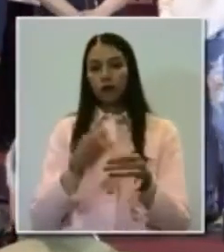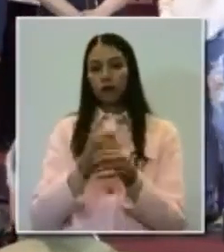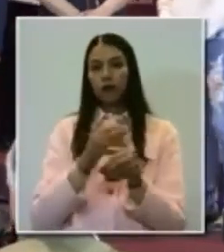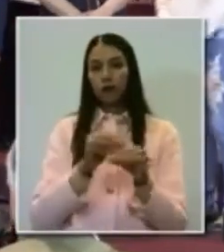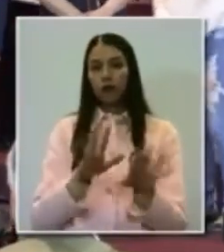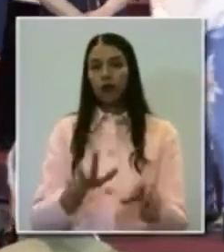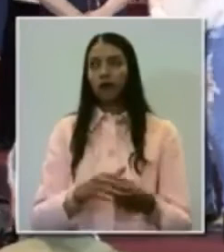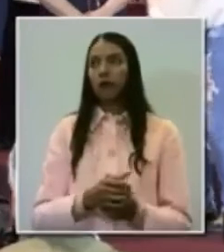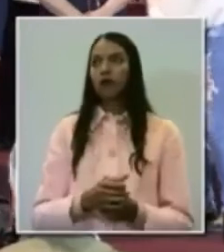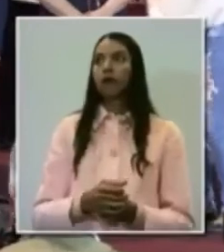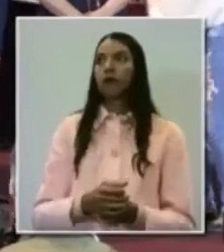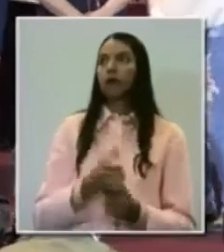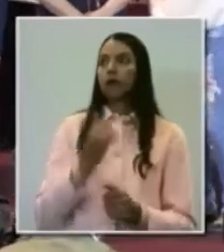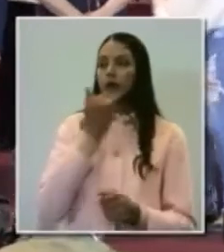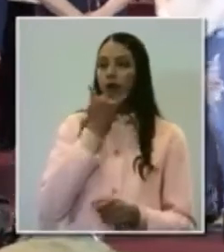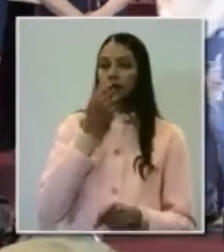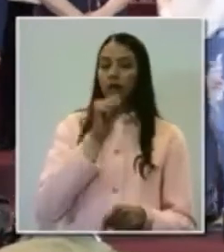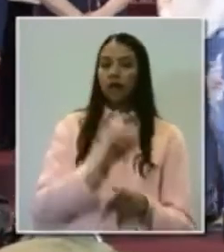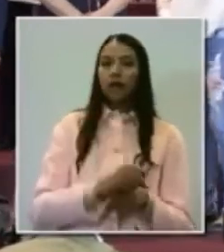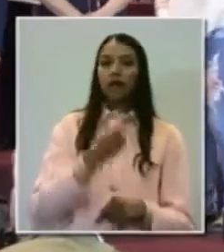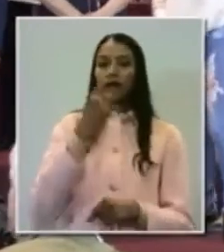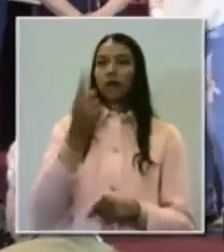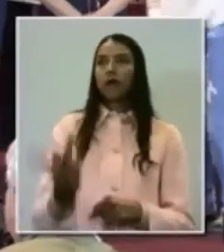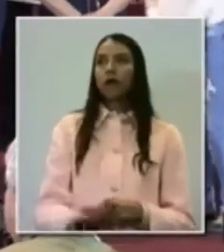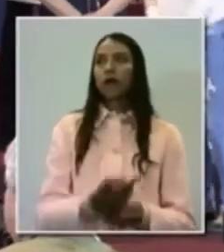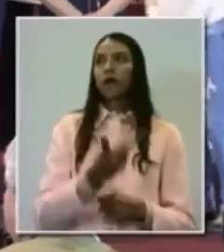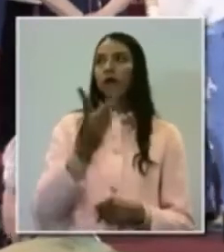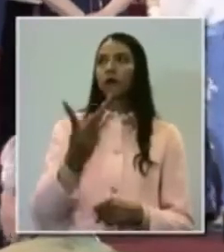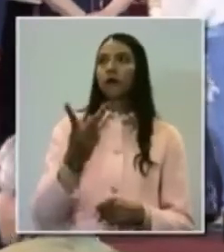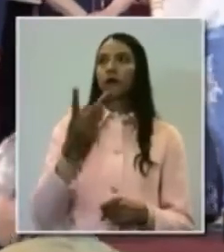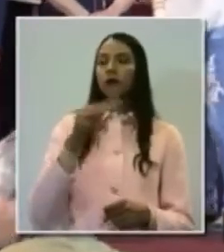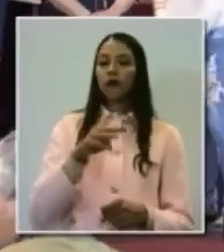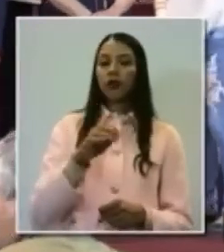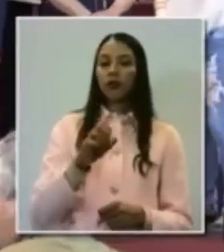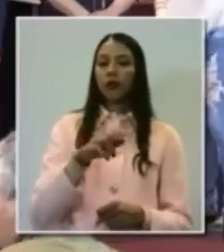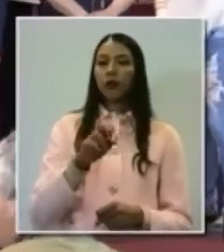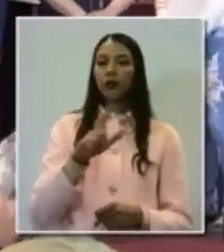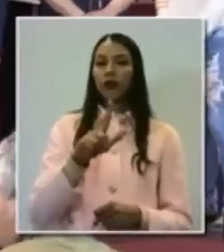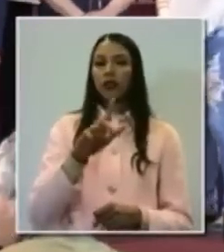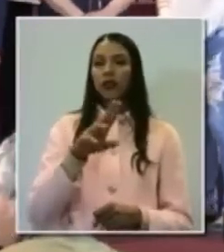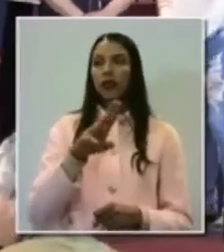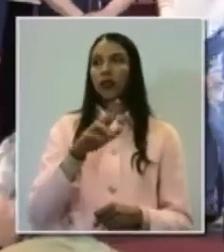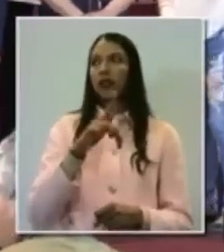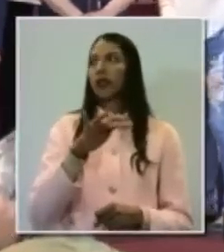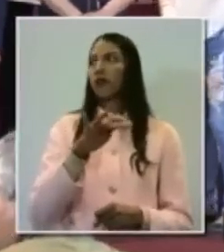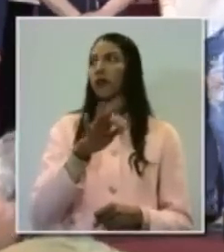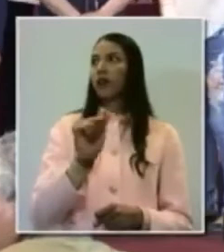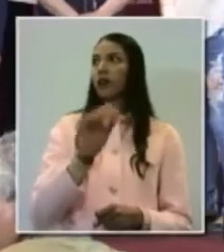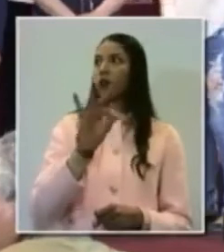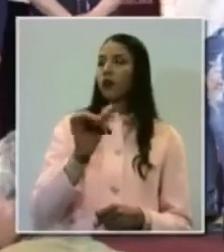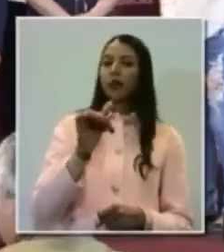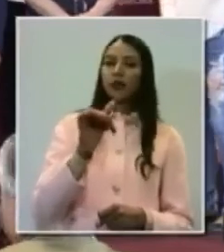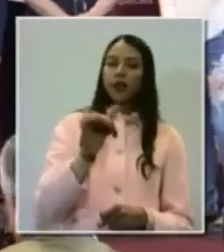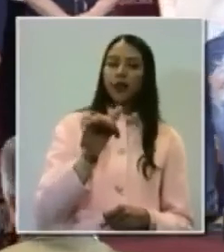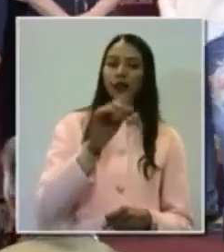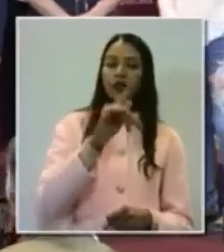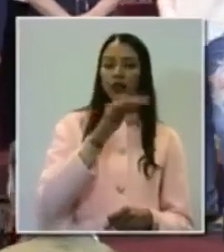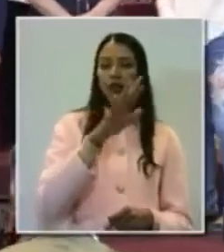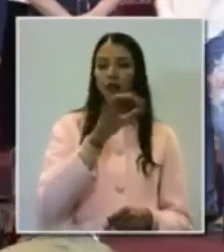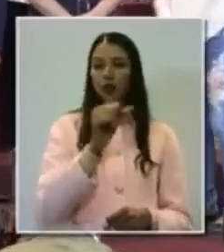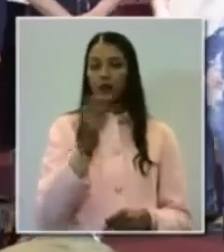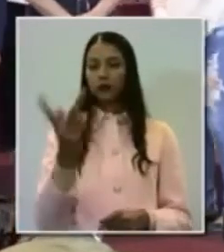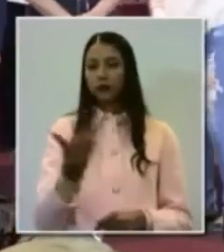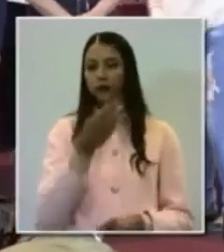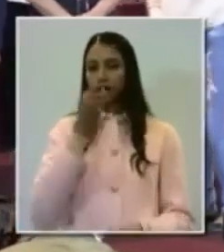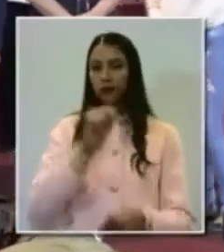información. Secretaria, vamos a agregar una pregunta más de Manuel Guevara, 90 grados. Gracias. Secretaria, preguntarle,